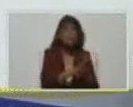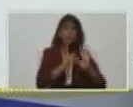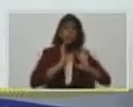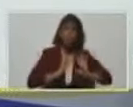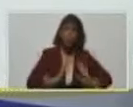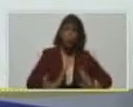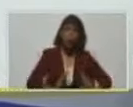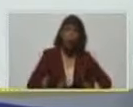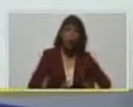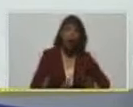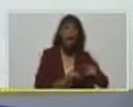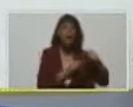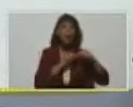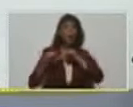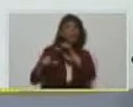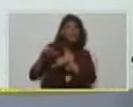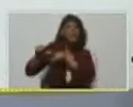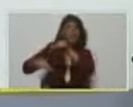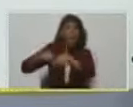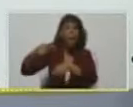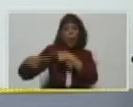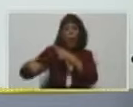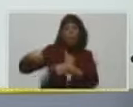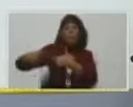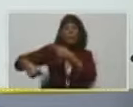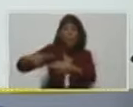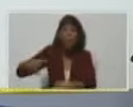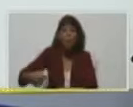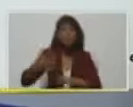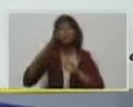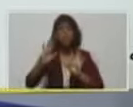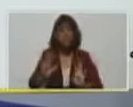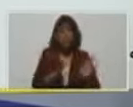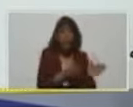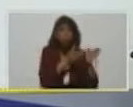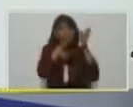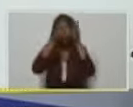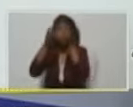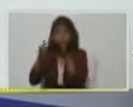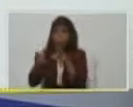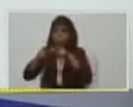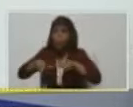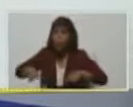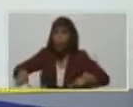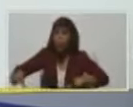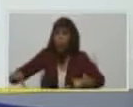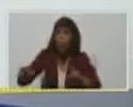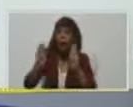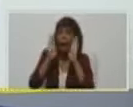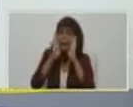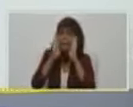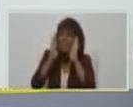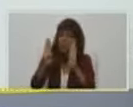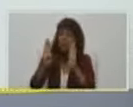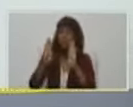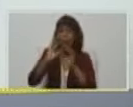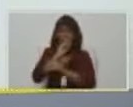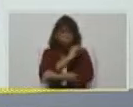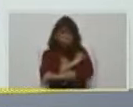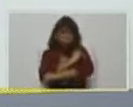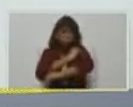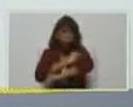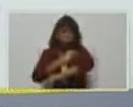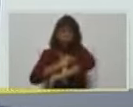tipo de secuela, aquí tenemos en el área también un quirófano en donde está equipado con todas las consideraciones especiales para poder tratar